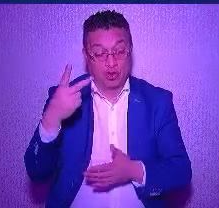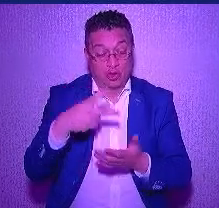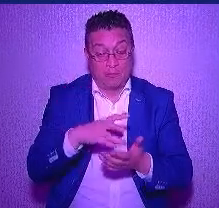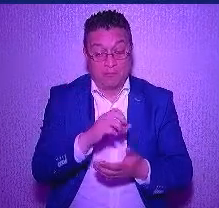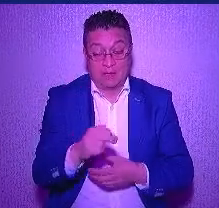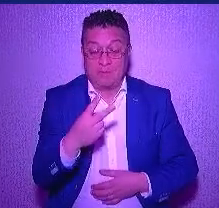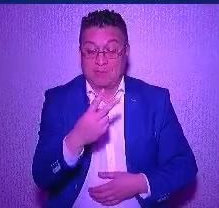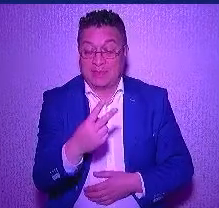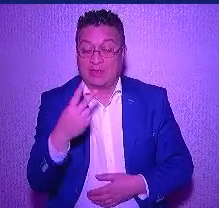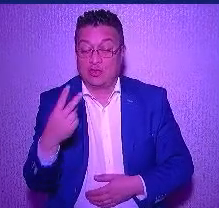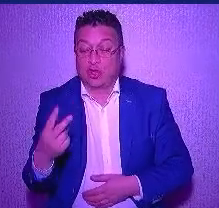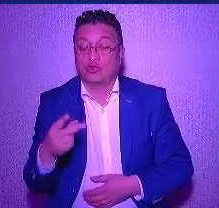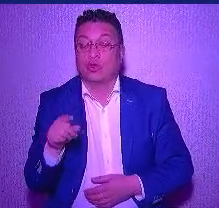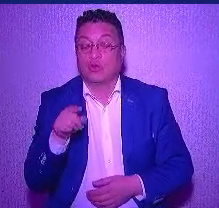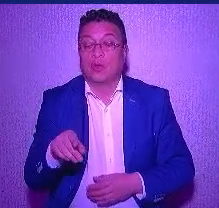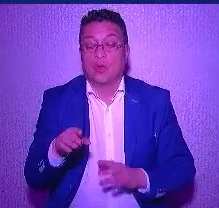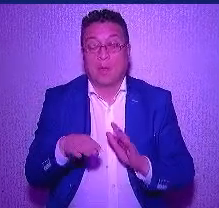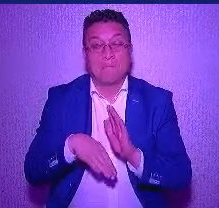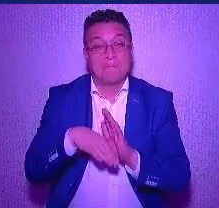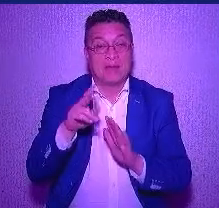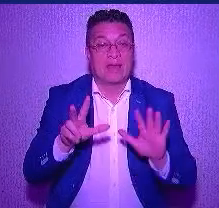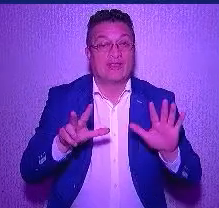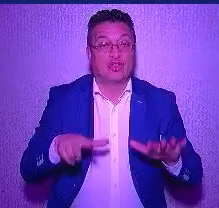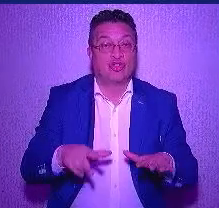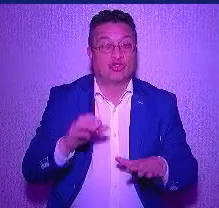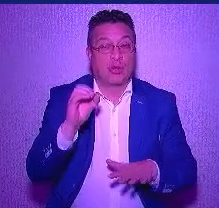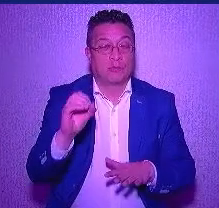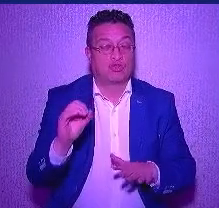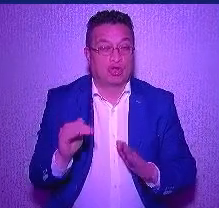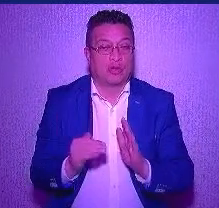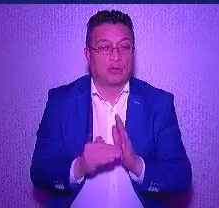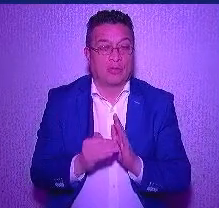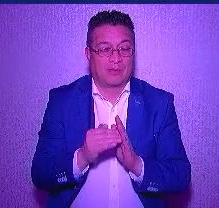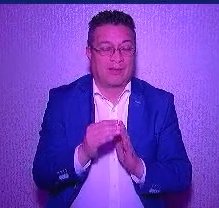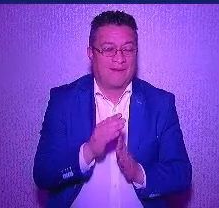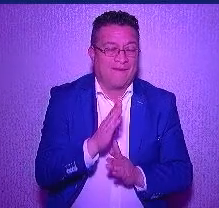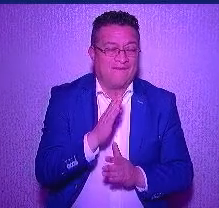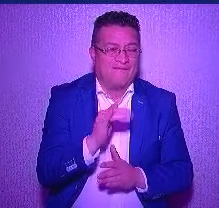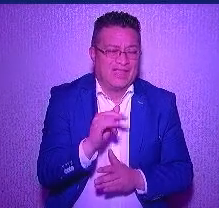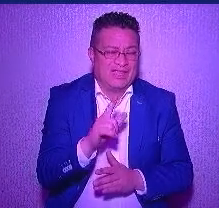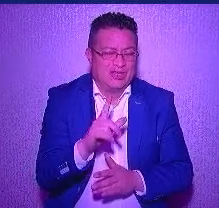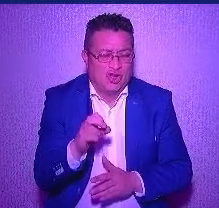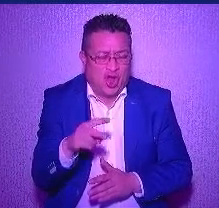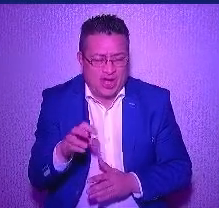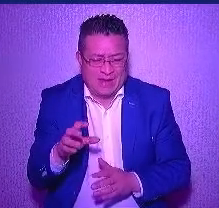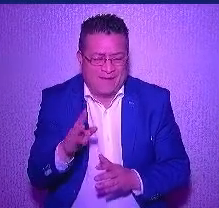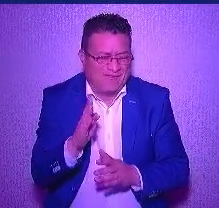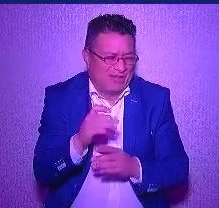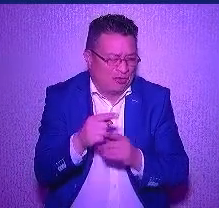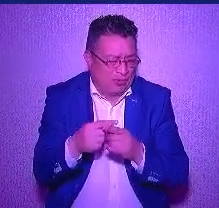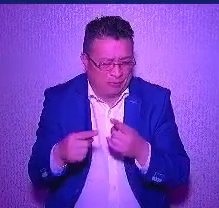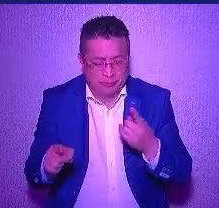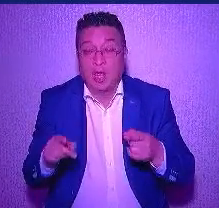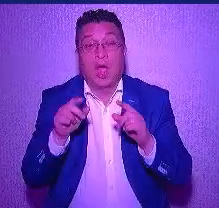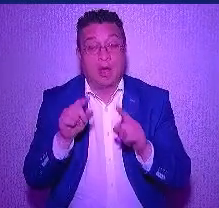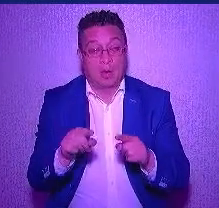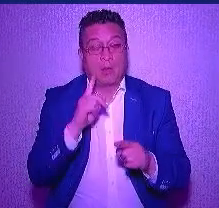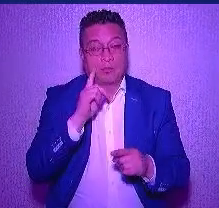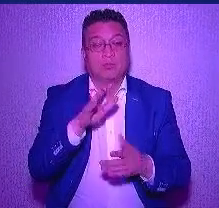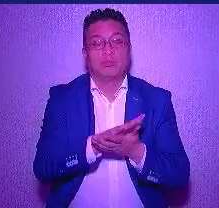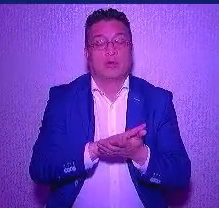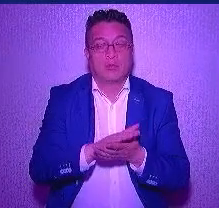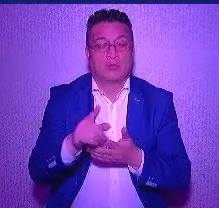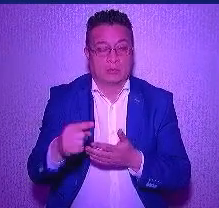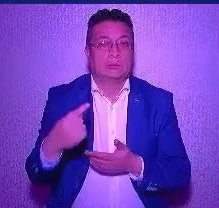2023 ya subieron que más de 18 ese número entonces hay billones y billones de máquinas piensen en las implicaciones de malware